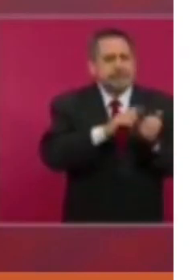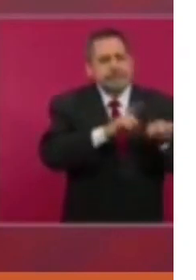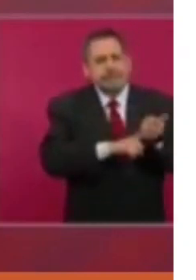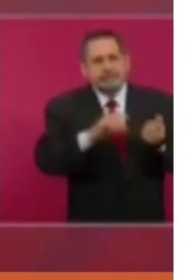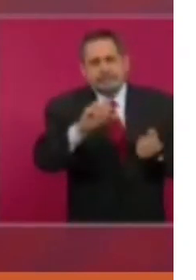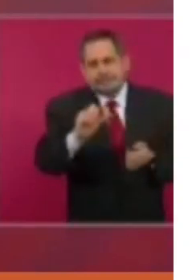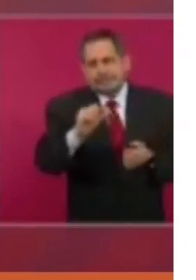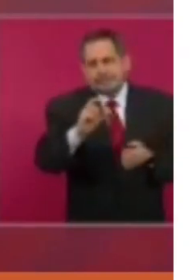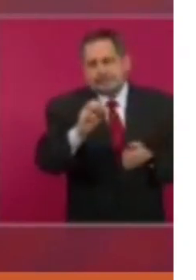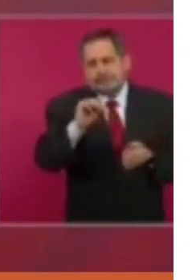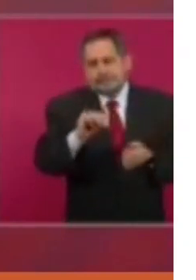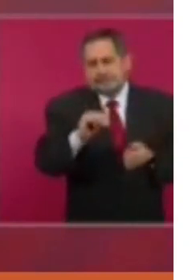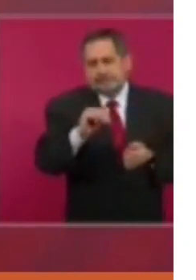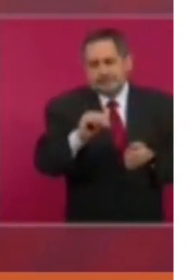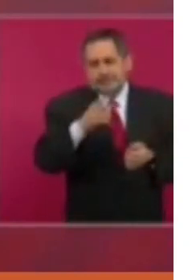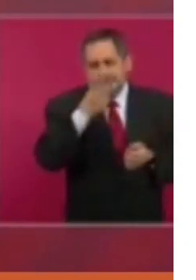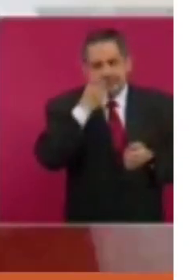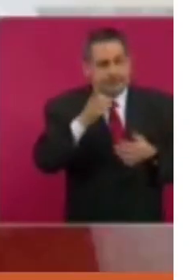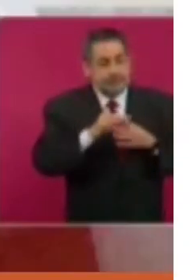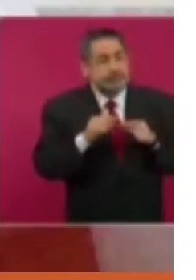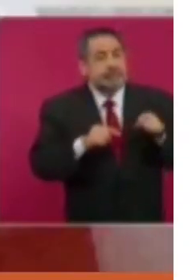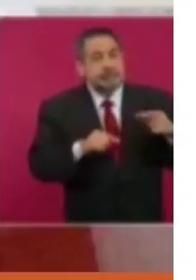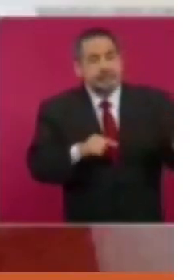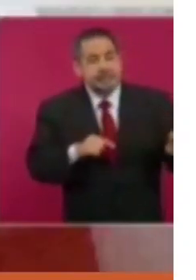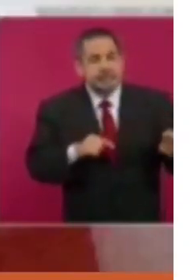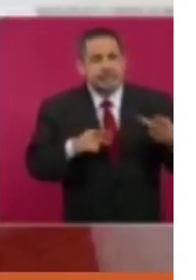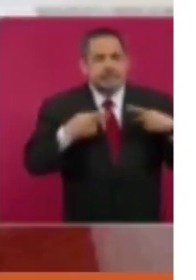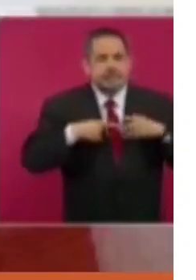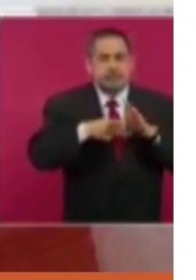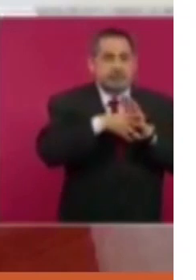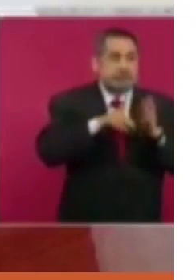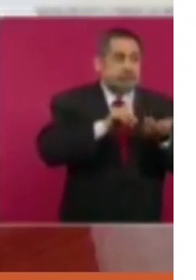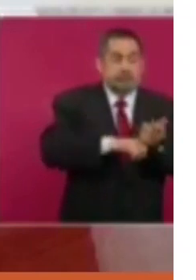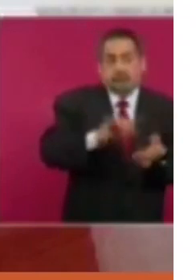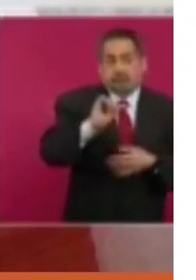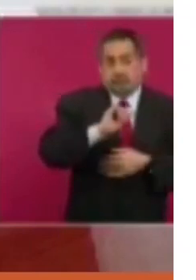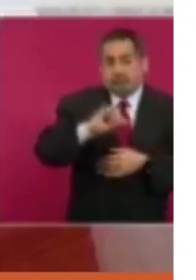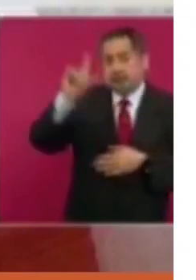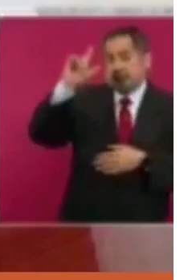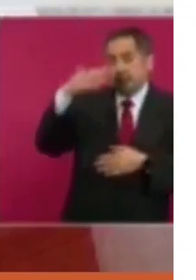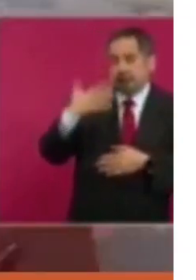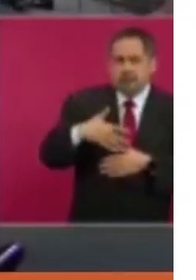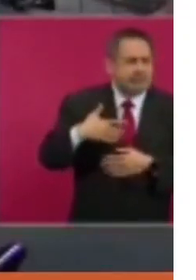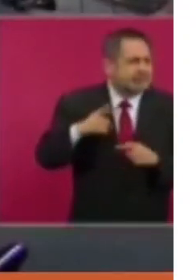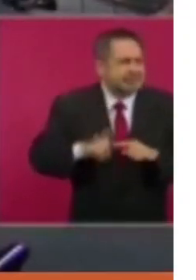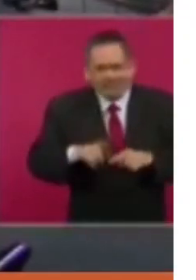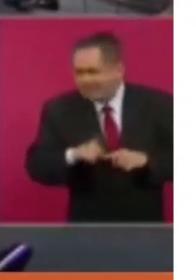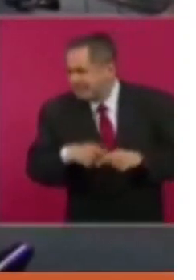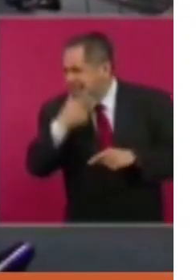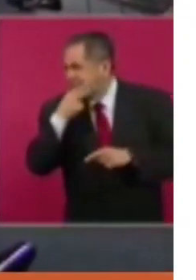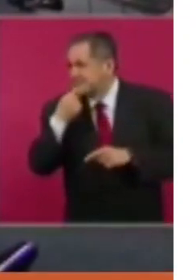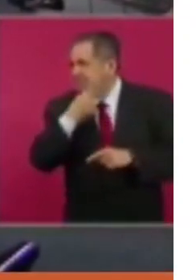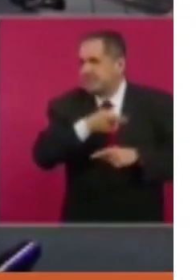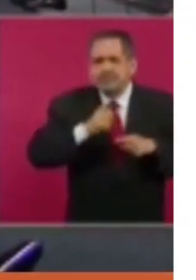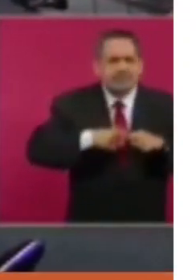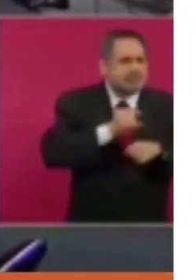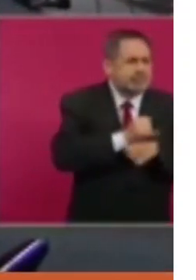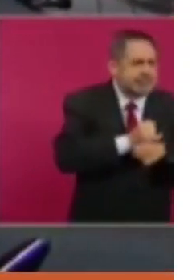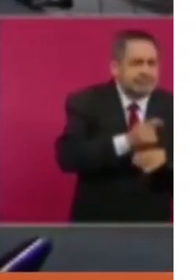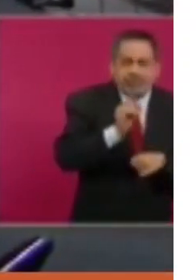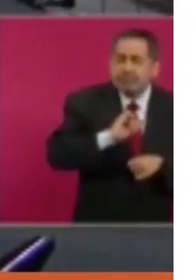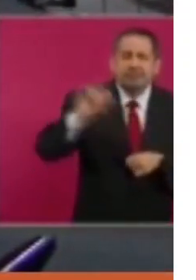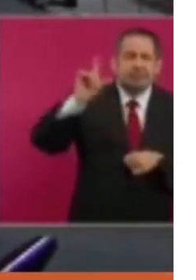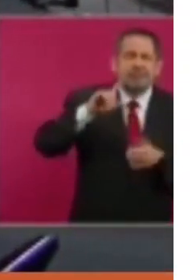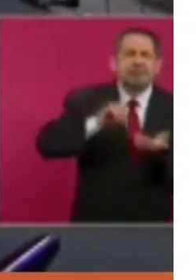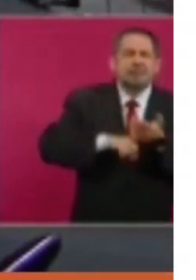Aristegui mencionó que era un periodista de mucho prestigio. Y dije, ¿quién es este periodista de